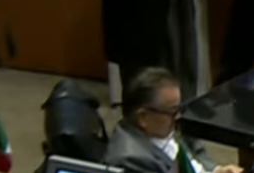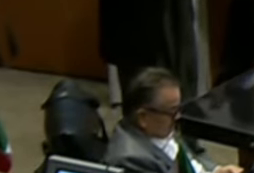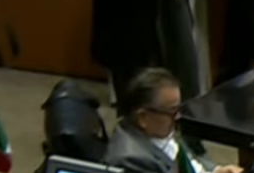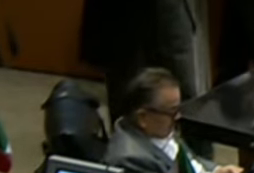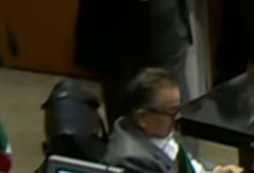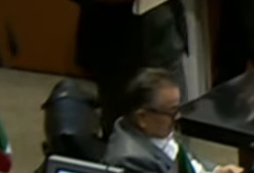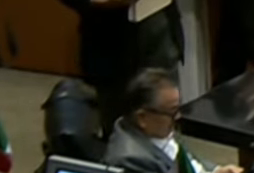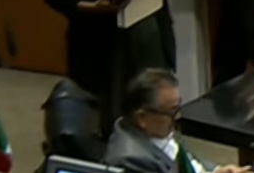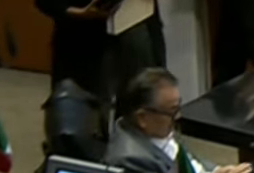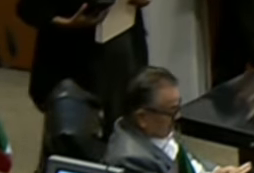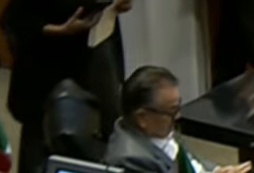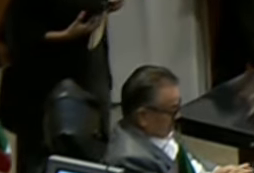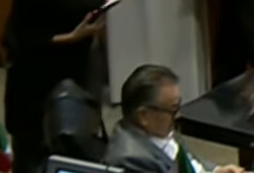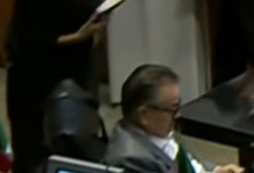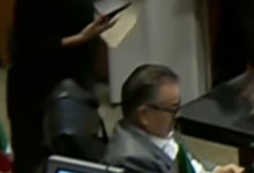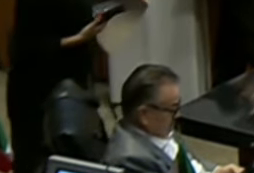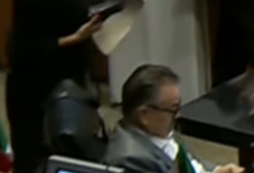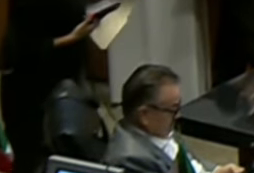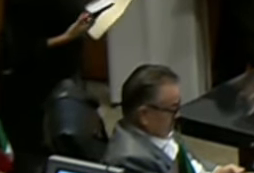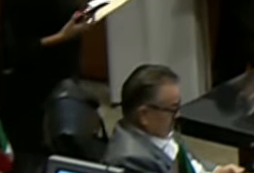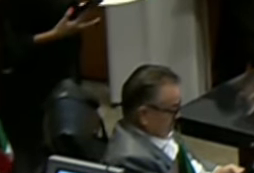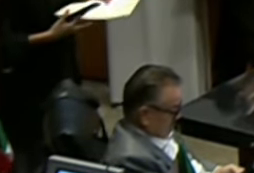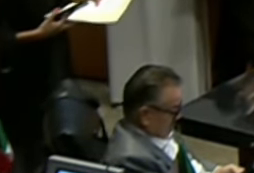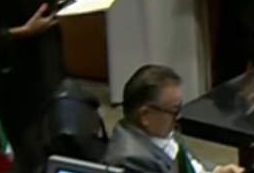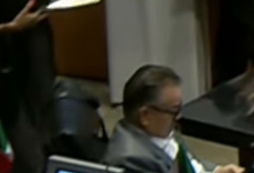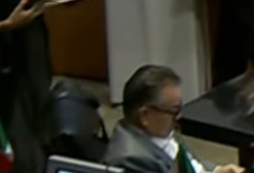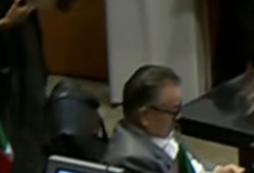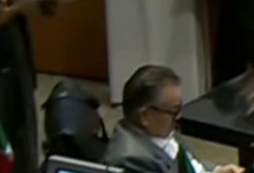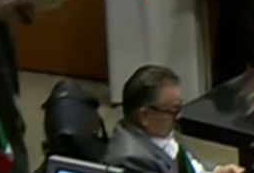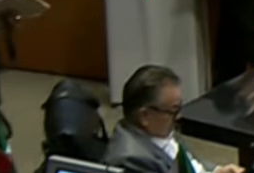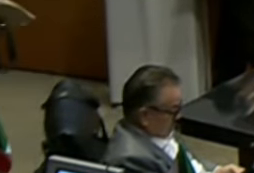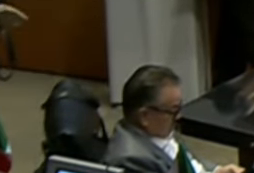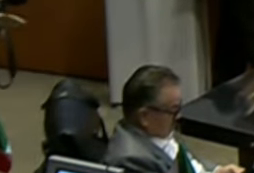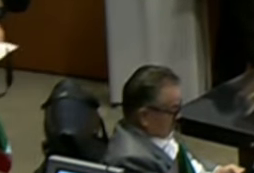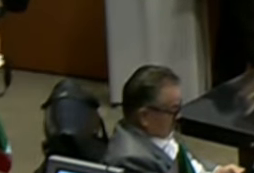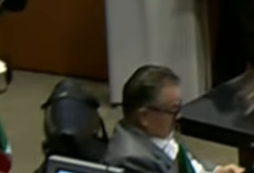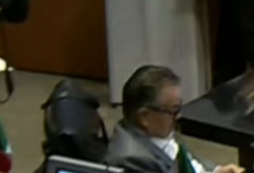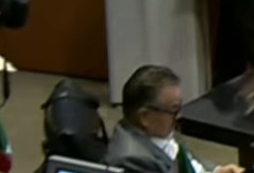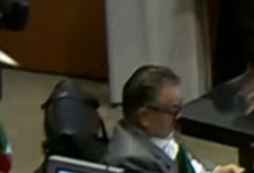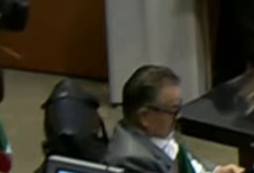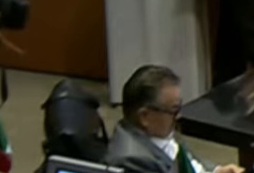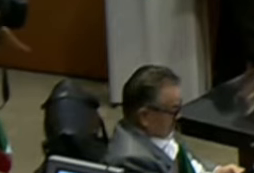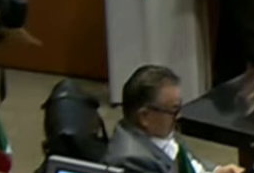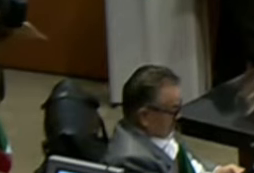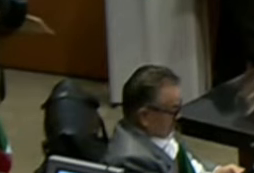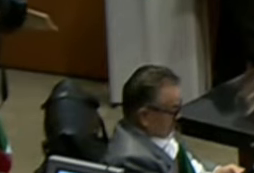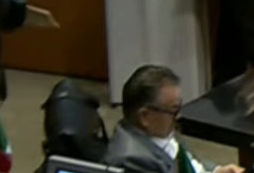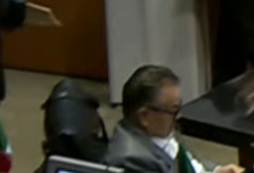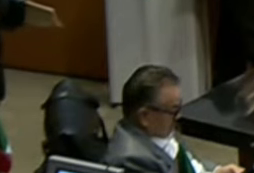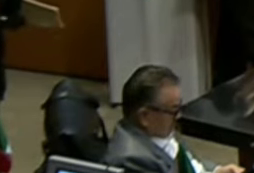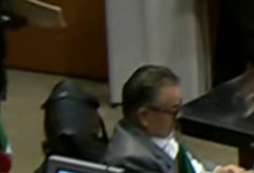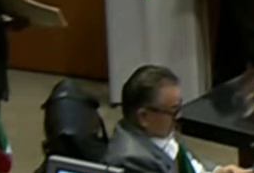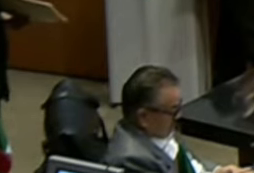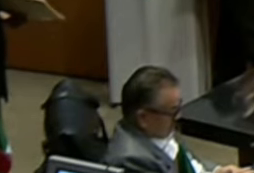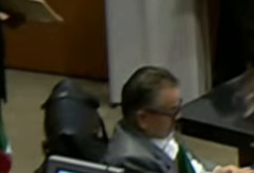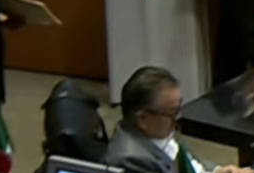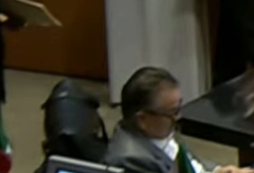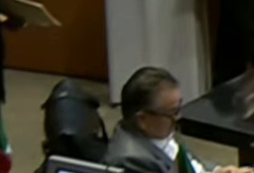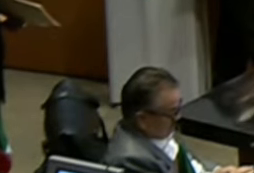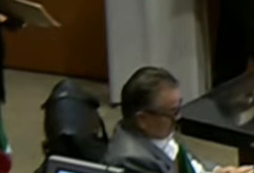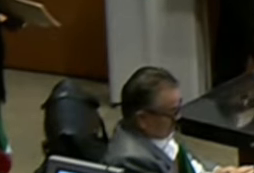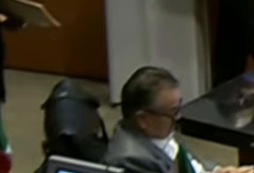los ciudadanos. Le pido a la senadora María Lili del Carmen Téllez García que respete el